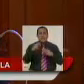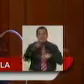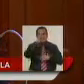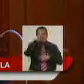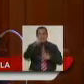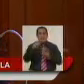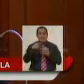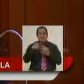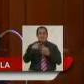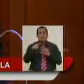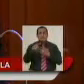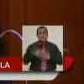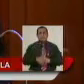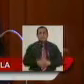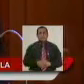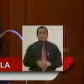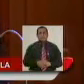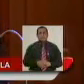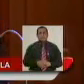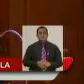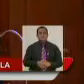entre otros.